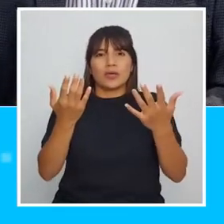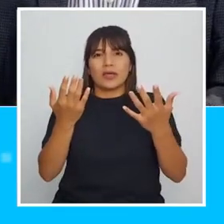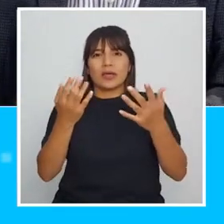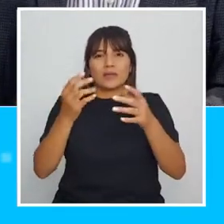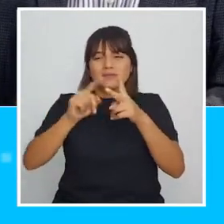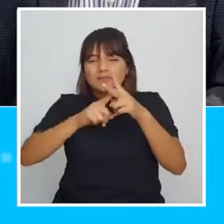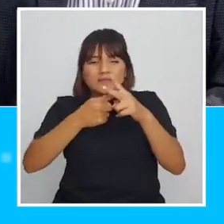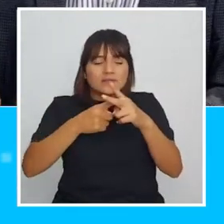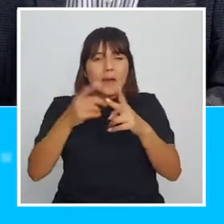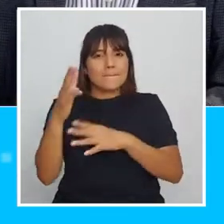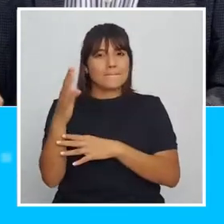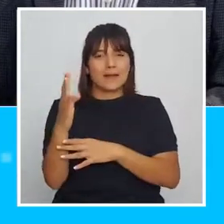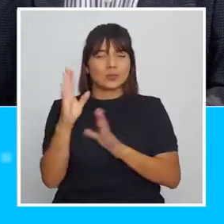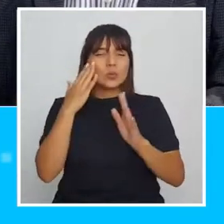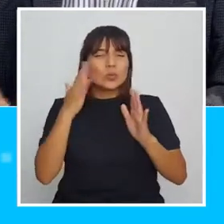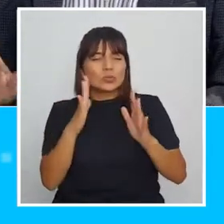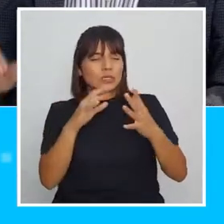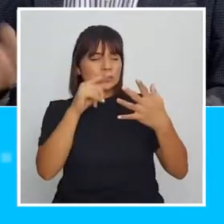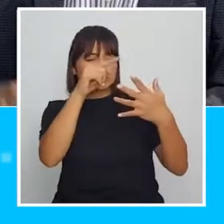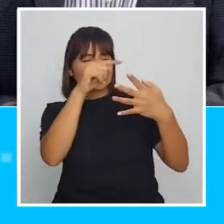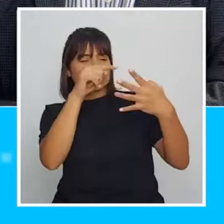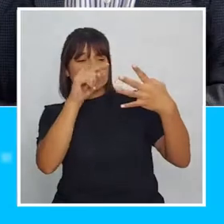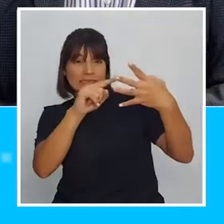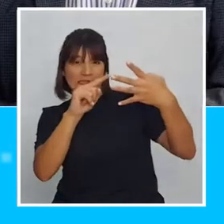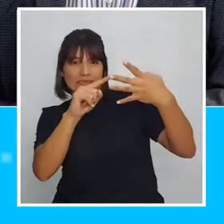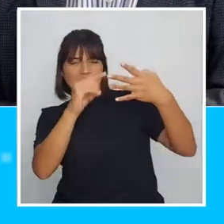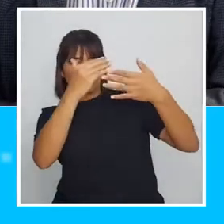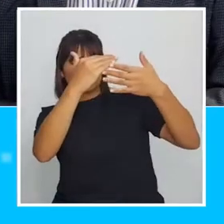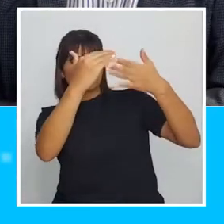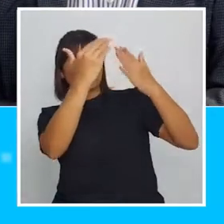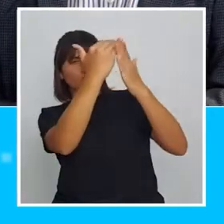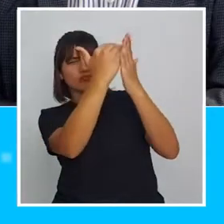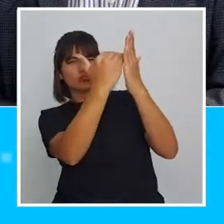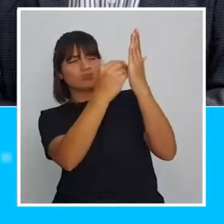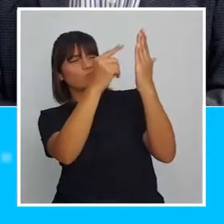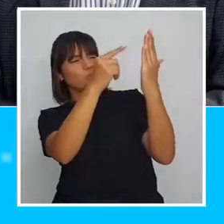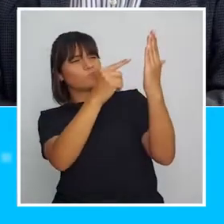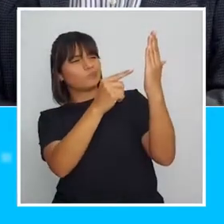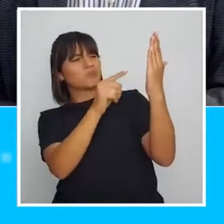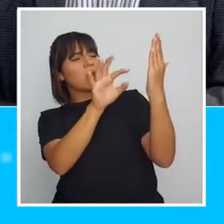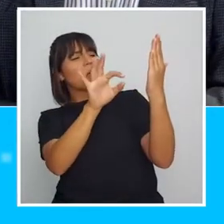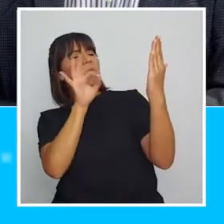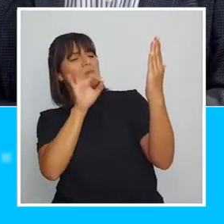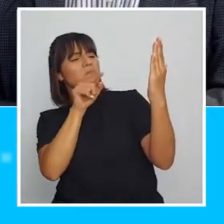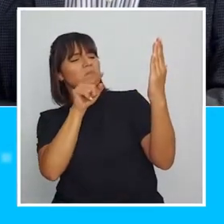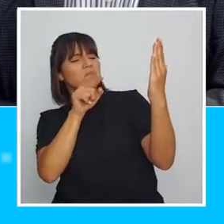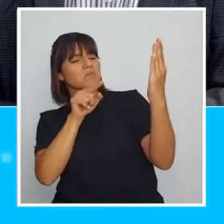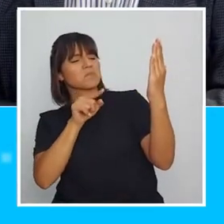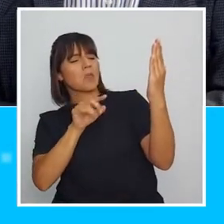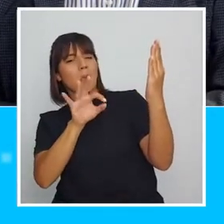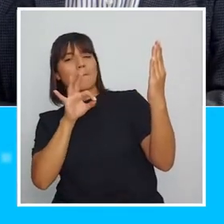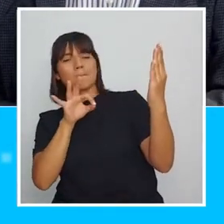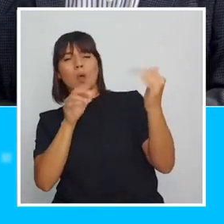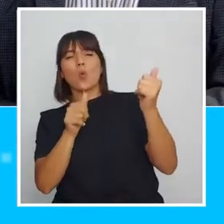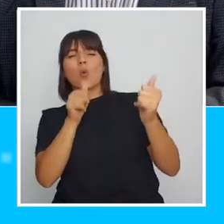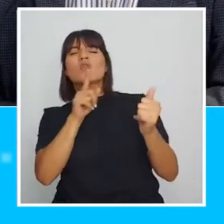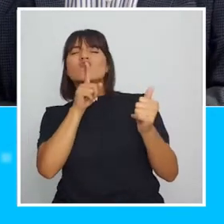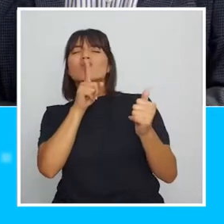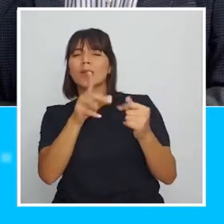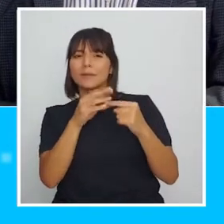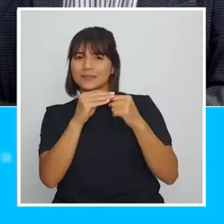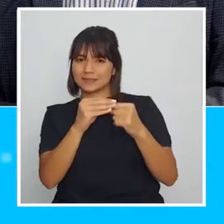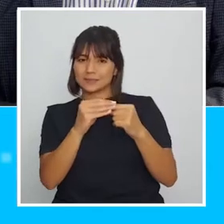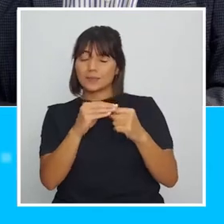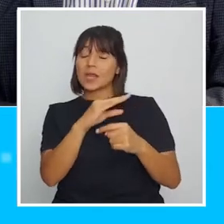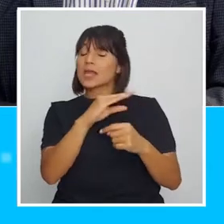comienza a sacrificar ciertas cosas que normalmente no son urgentes, no son indispensables. Y lo otro, un